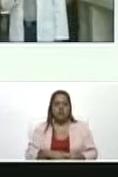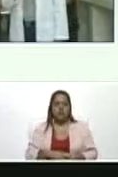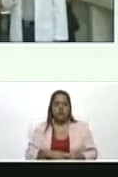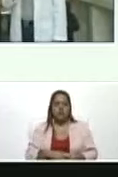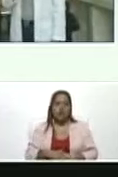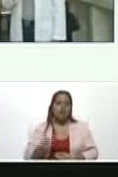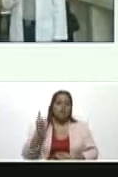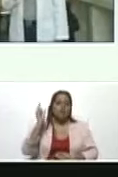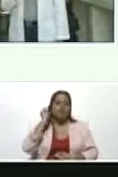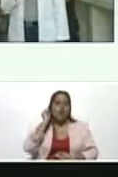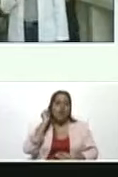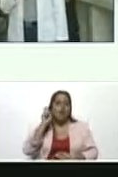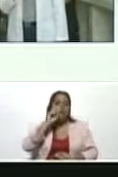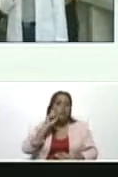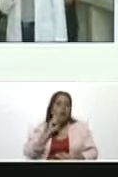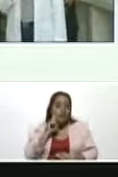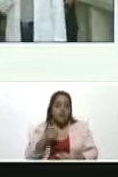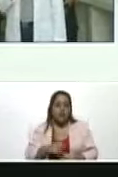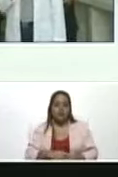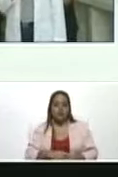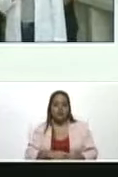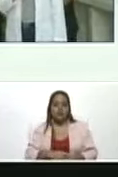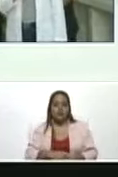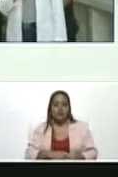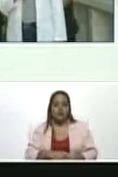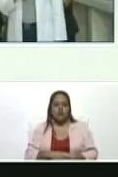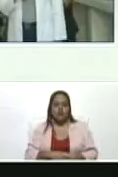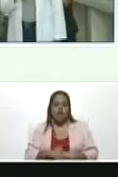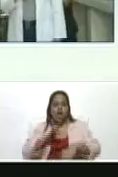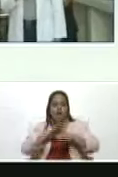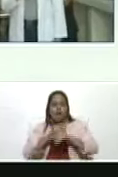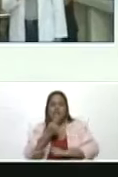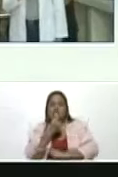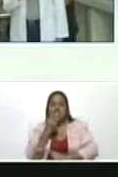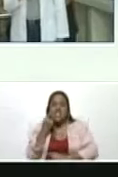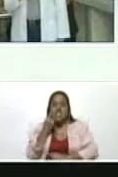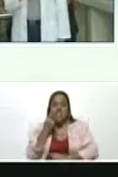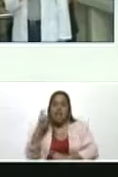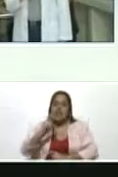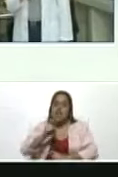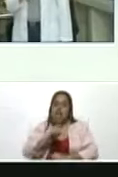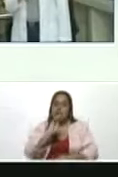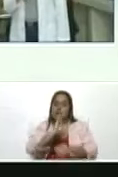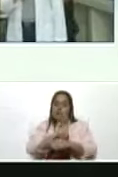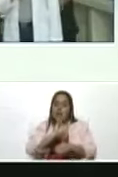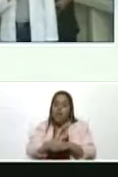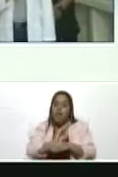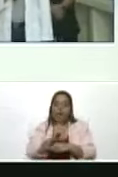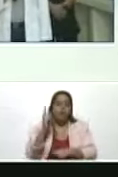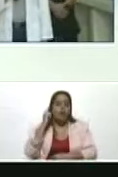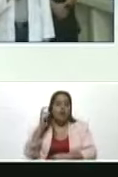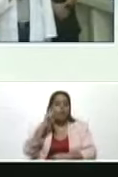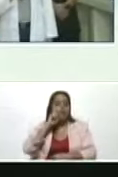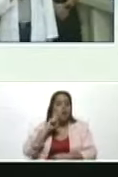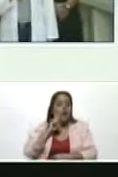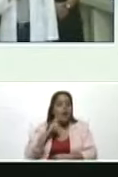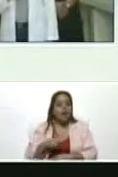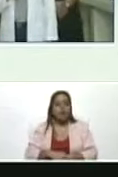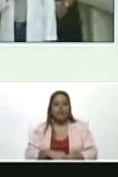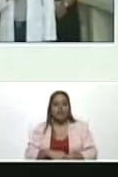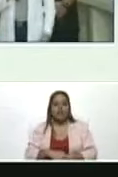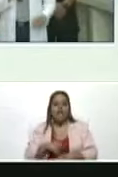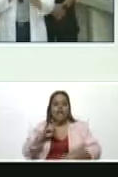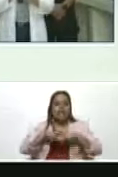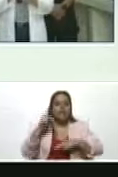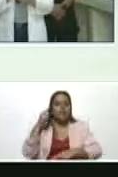mujeres embarazadas también, porque las piezas dentales hay que cuidarlas cuando la mujer está embarazada. Niños